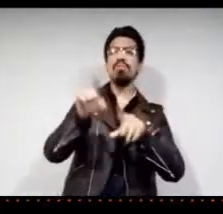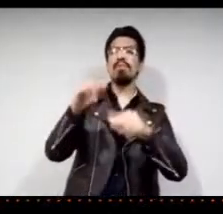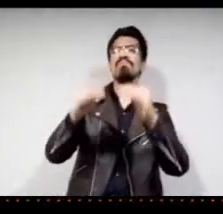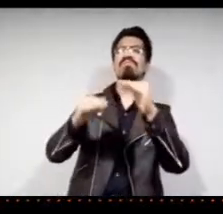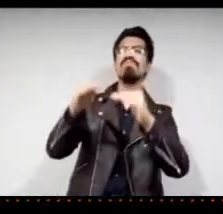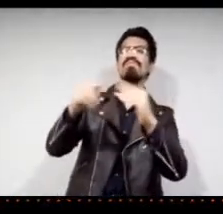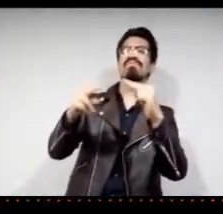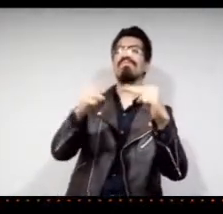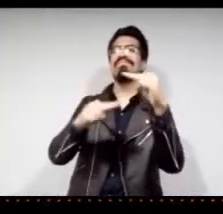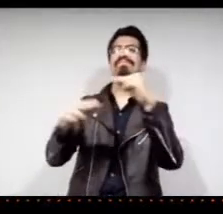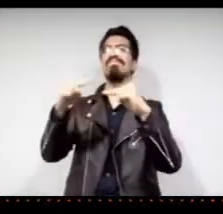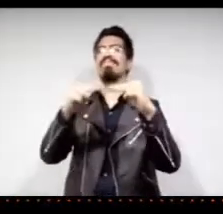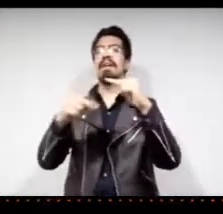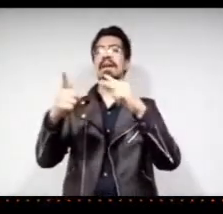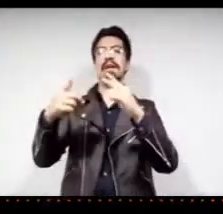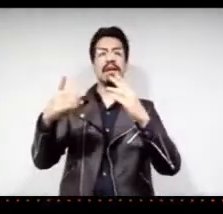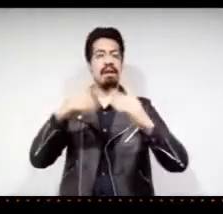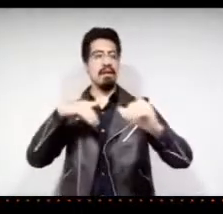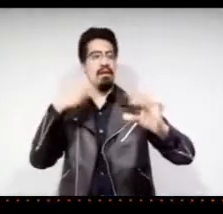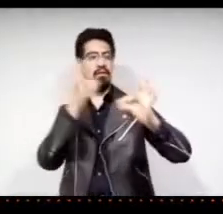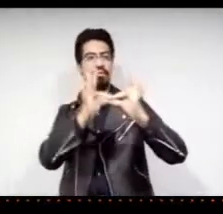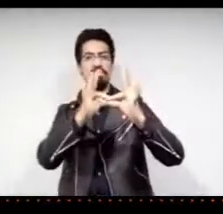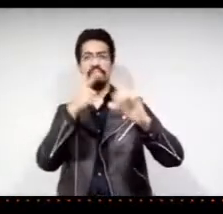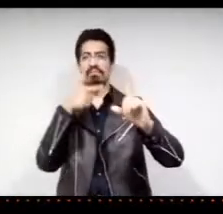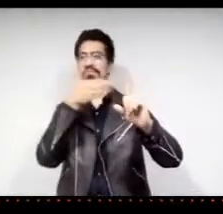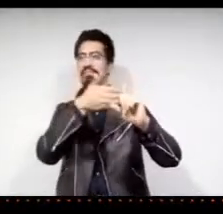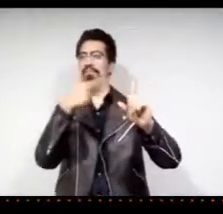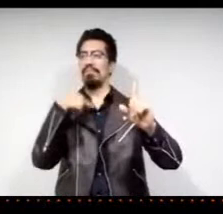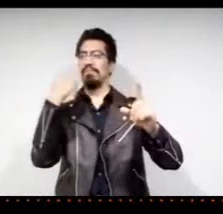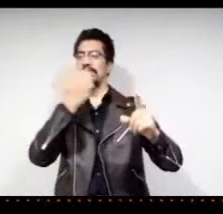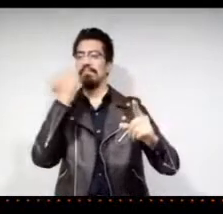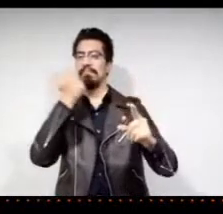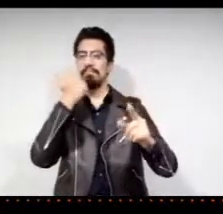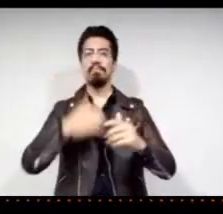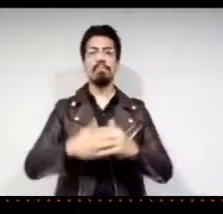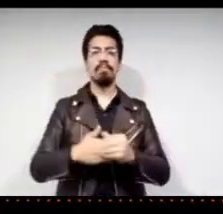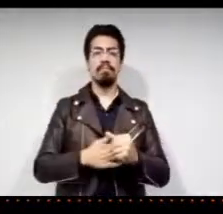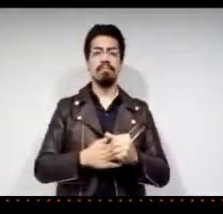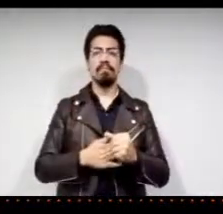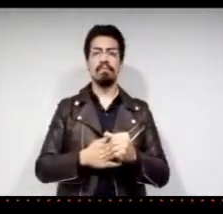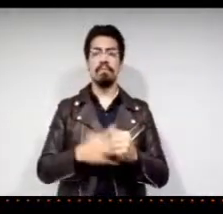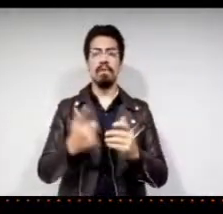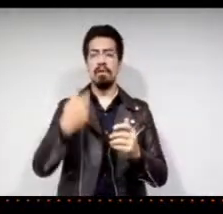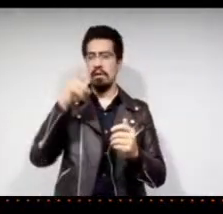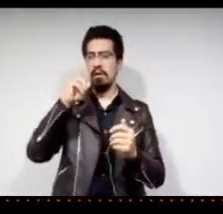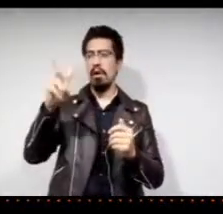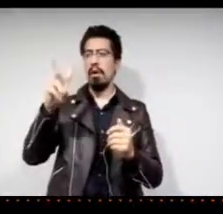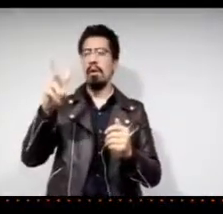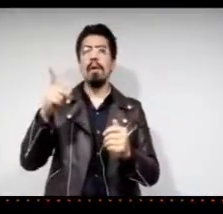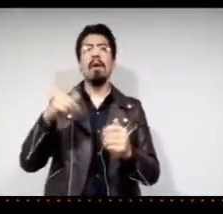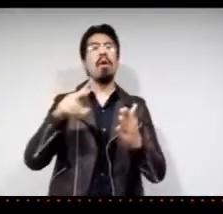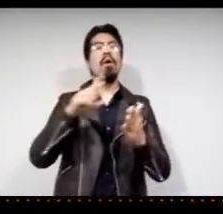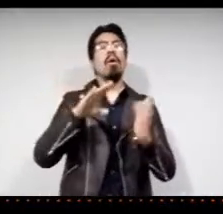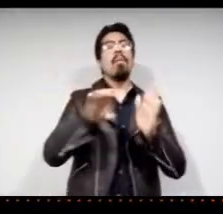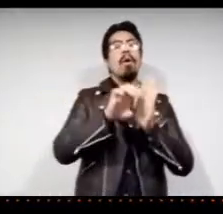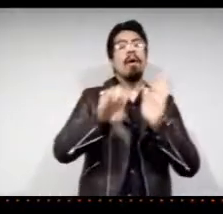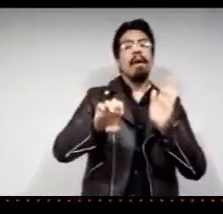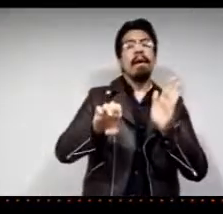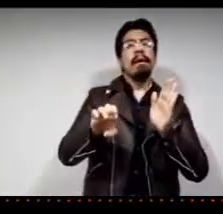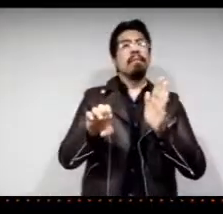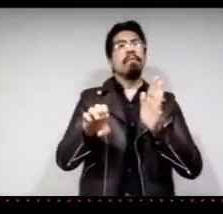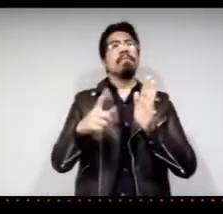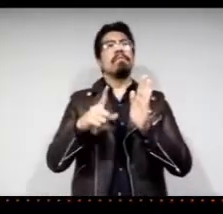lo vincularía con otra de las inquietudes en cuanto a la deserción o reprobación, el impacto